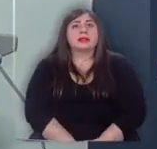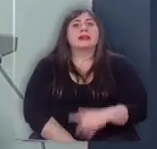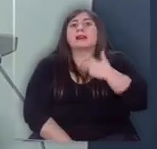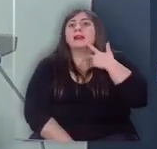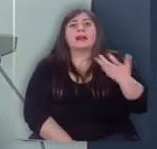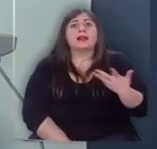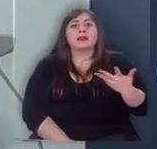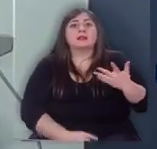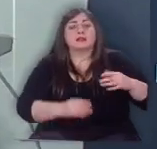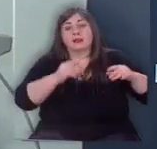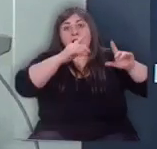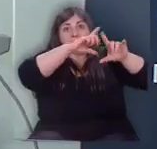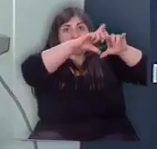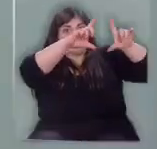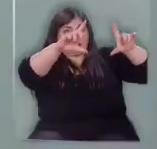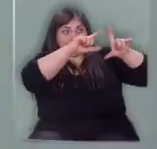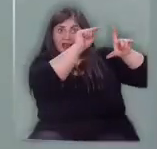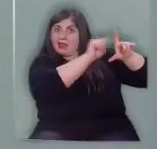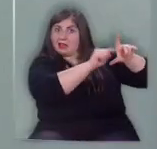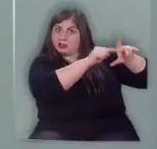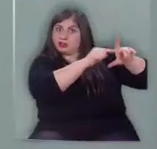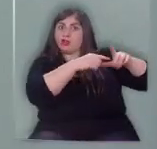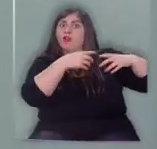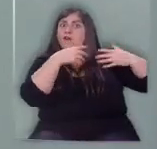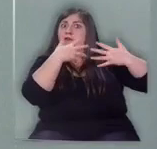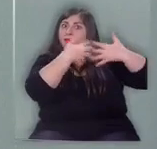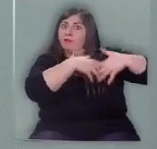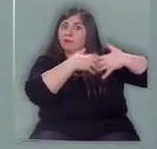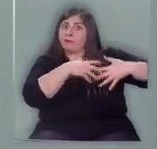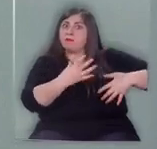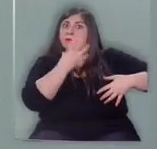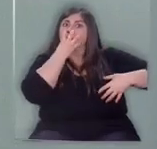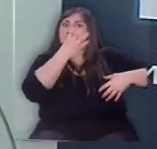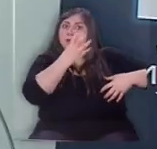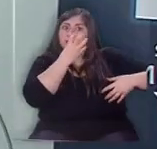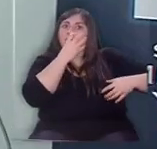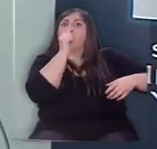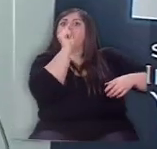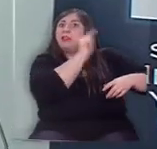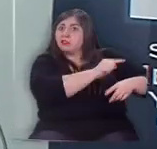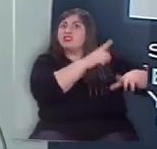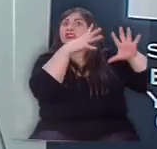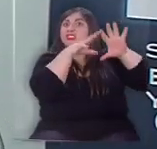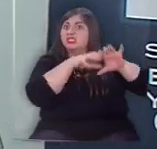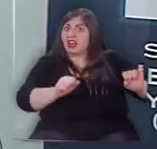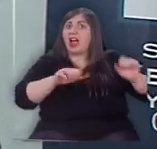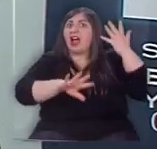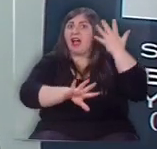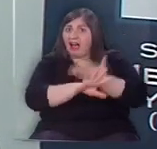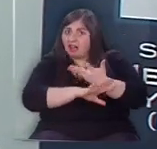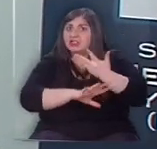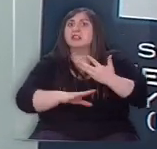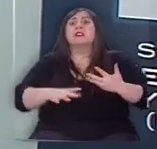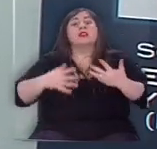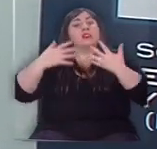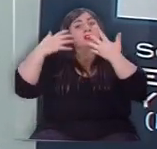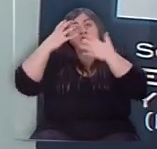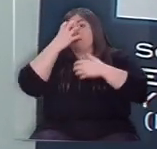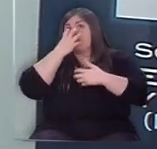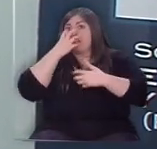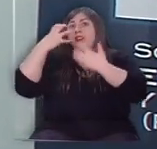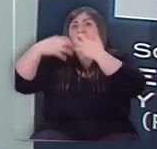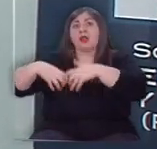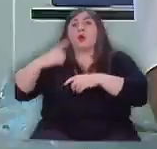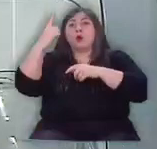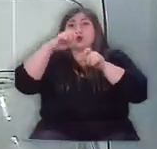consiste en utilizar estos ventiladores. Estos ventiladores ya existen, son ventiladores de una